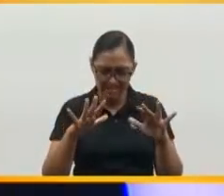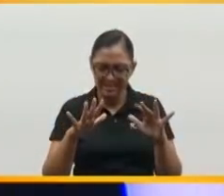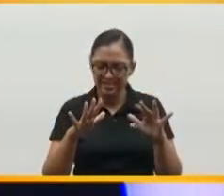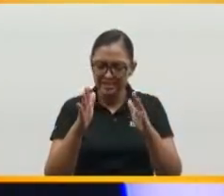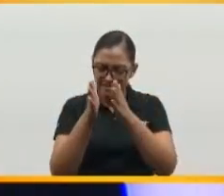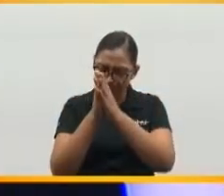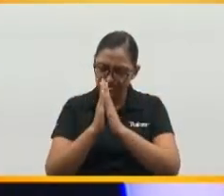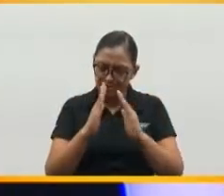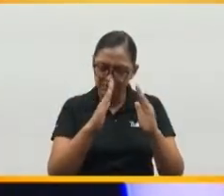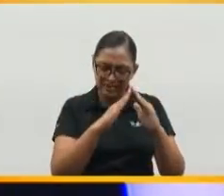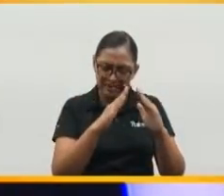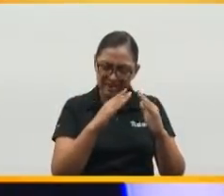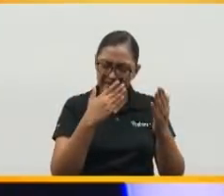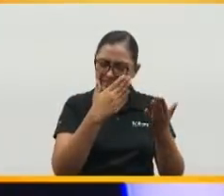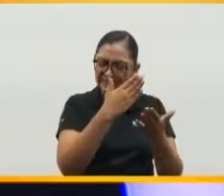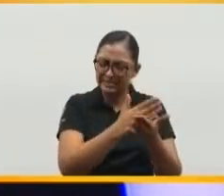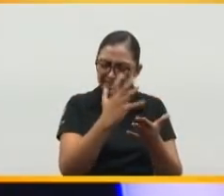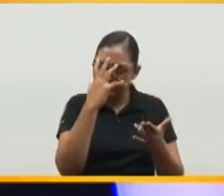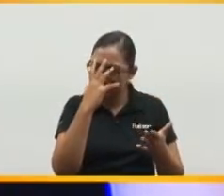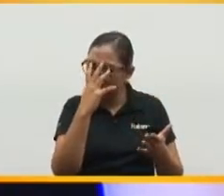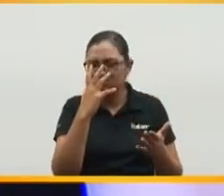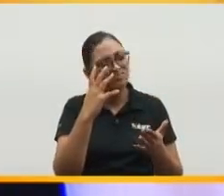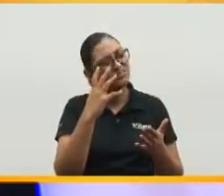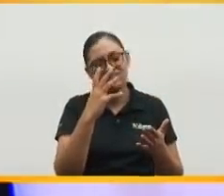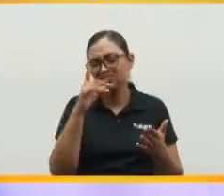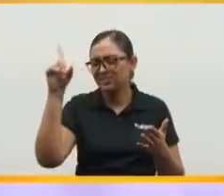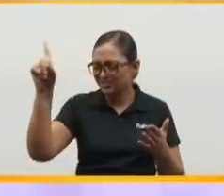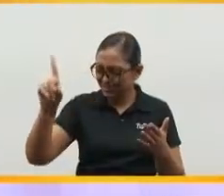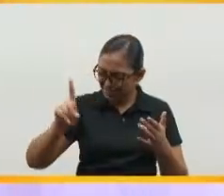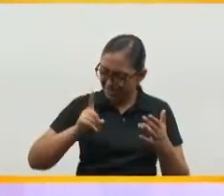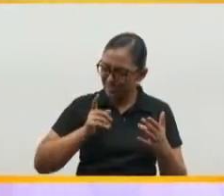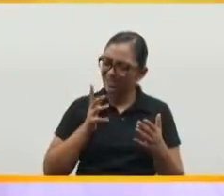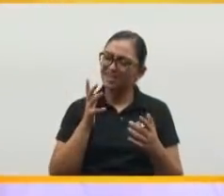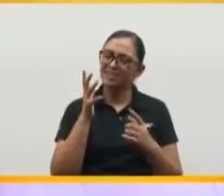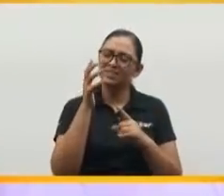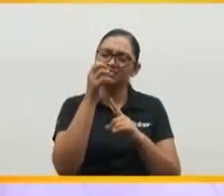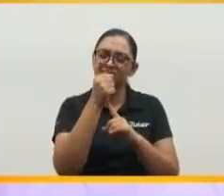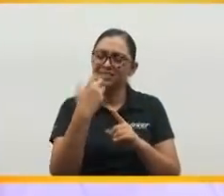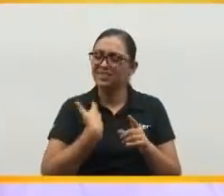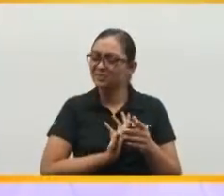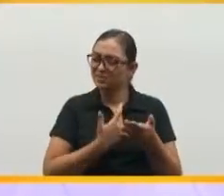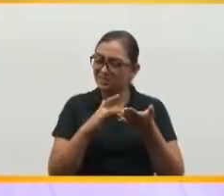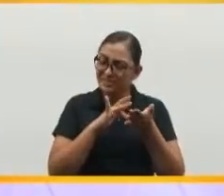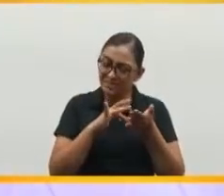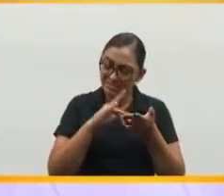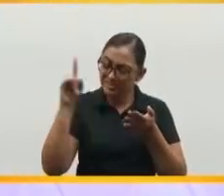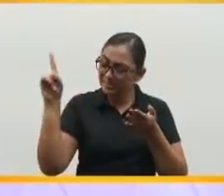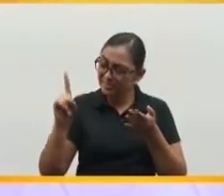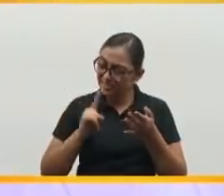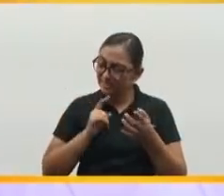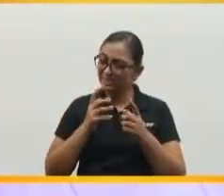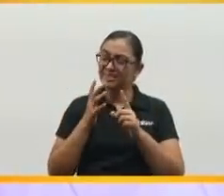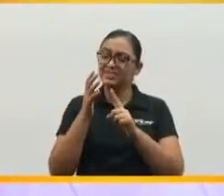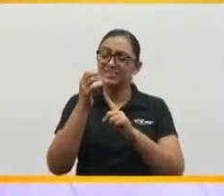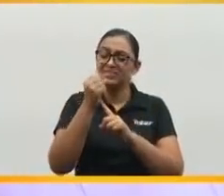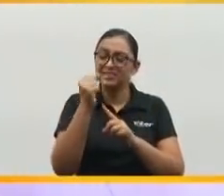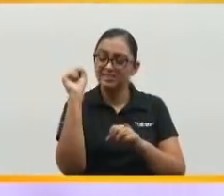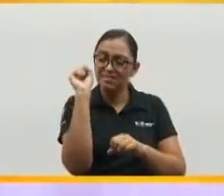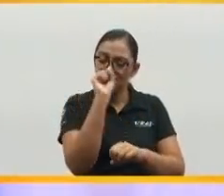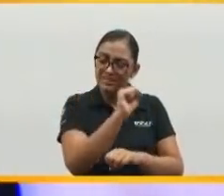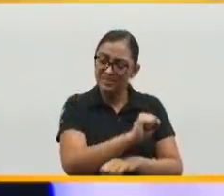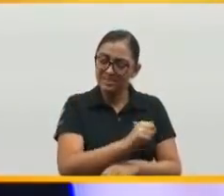a casa avergonzados. Danos la victoria sobre nuestras propias debilidades, sobre nuestras necedades, sobre